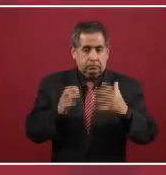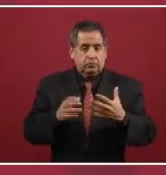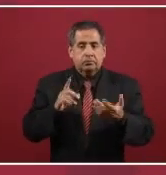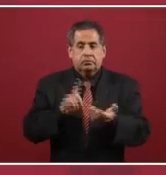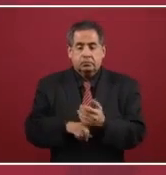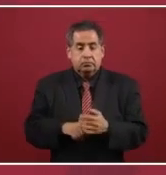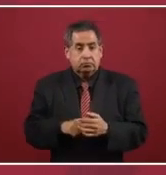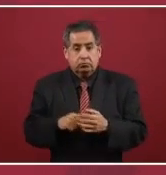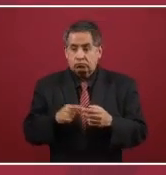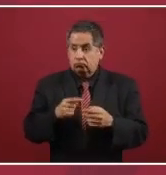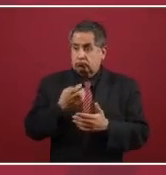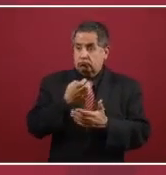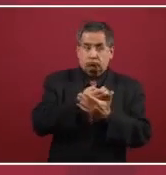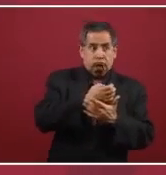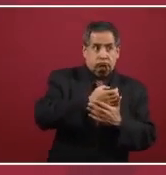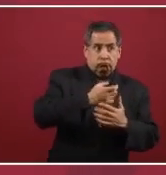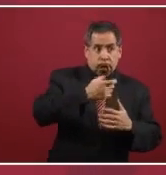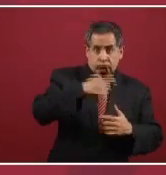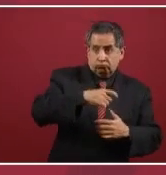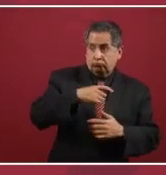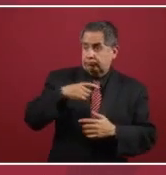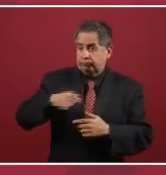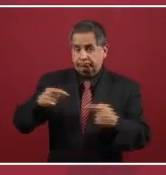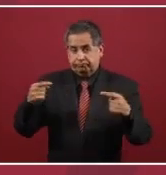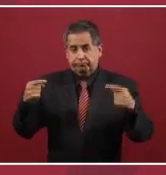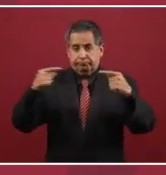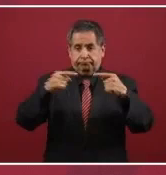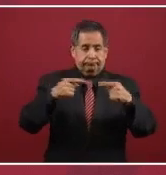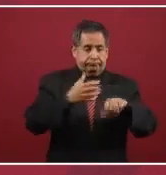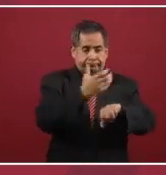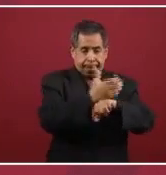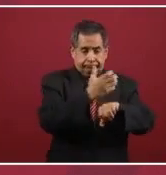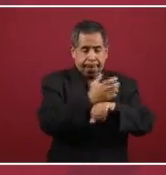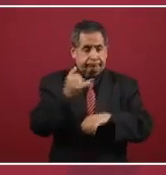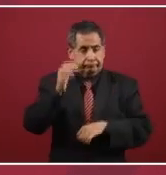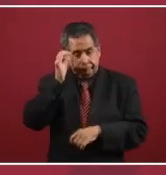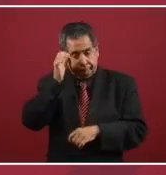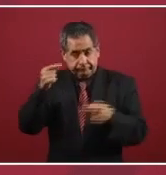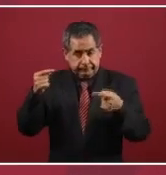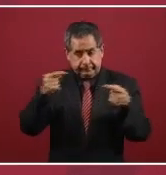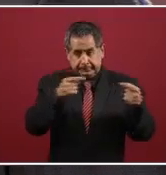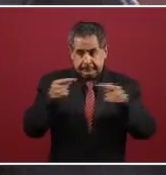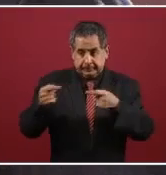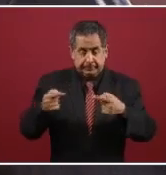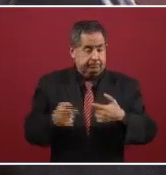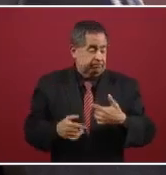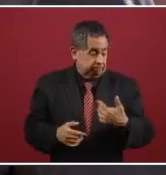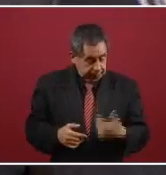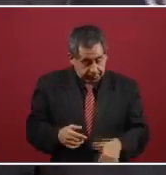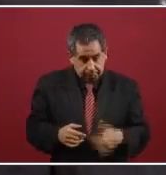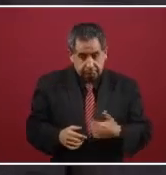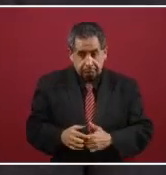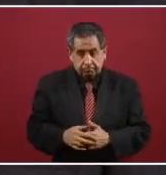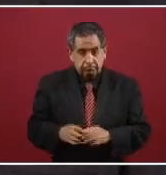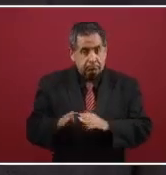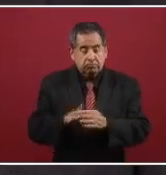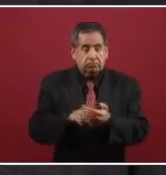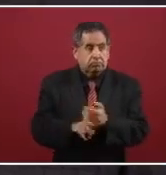las dos grandes economías, Estados Unidos y China, que representan como